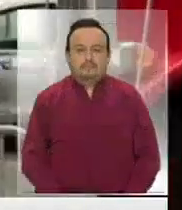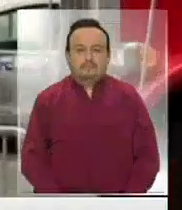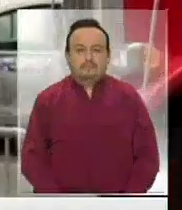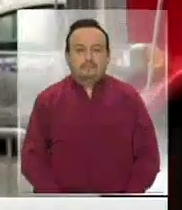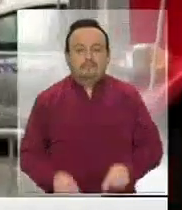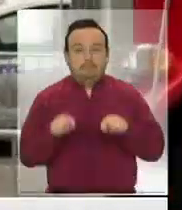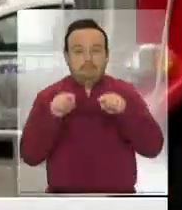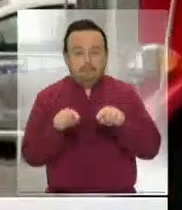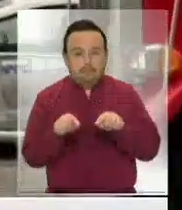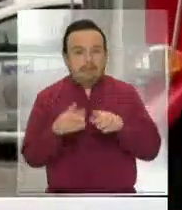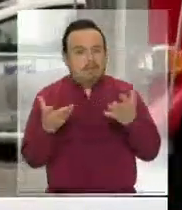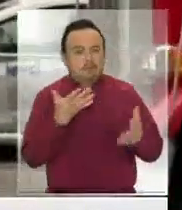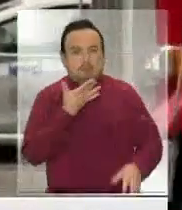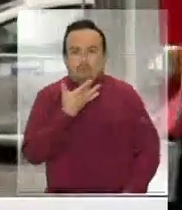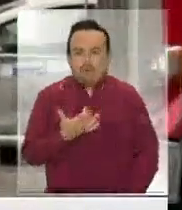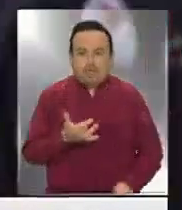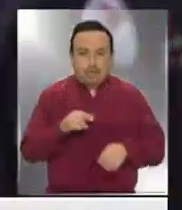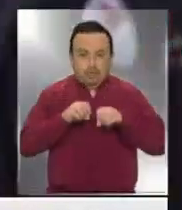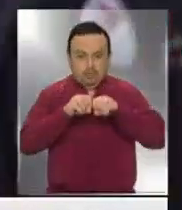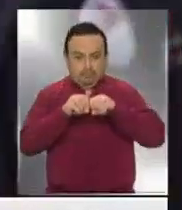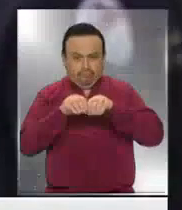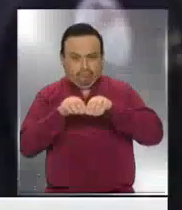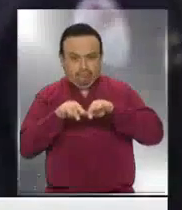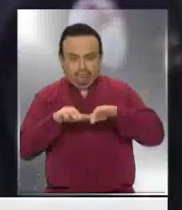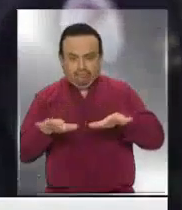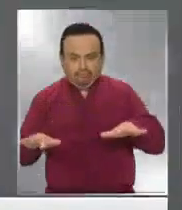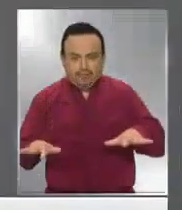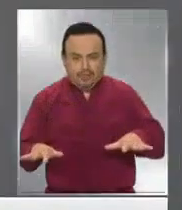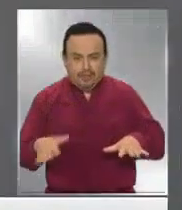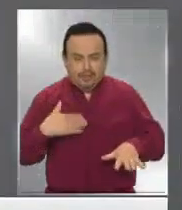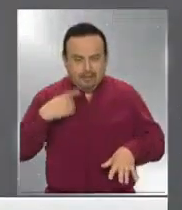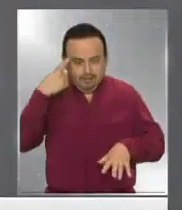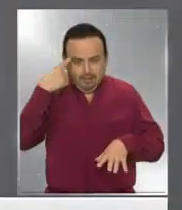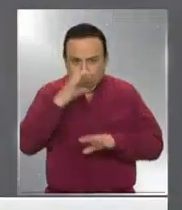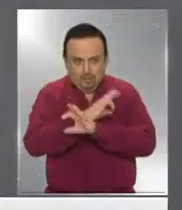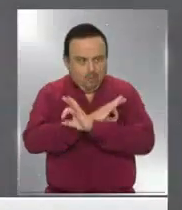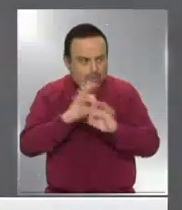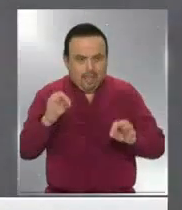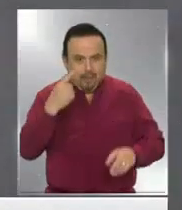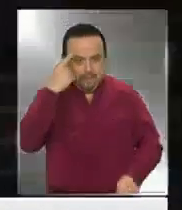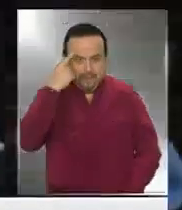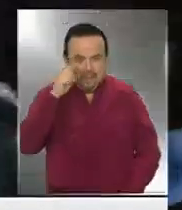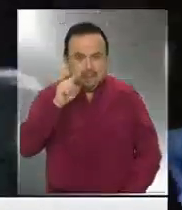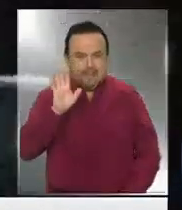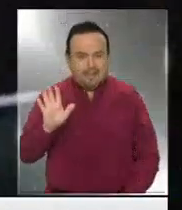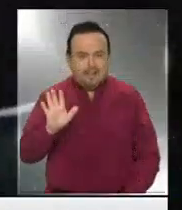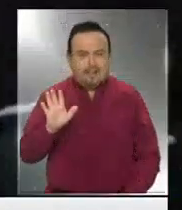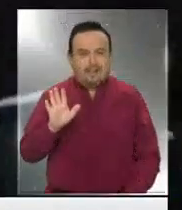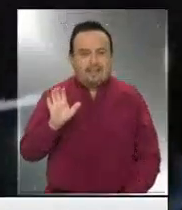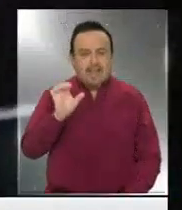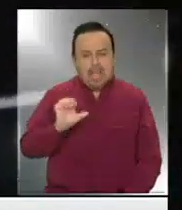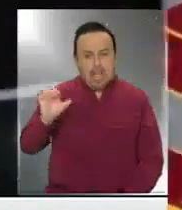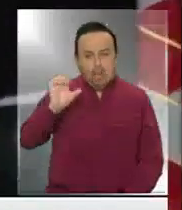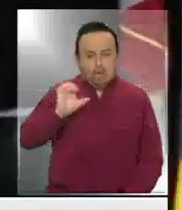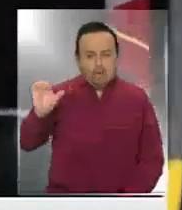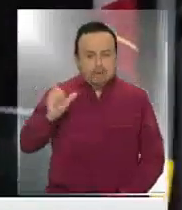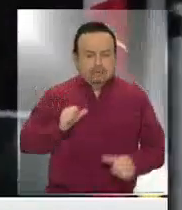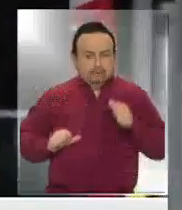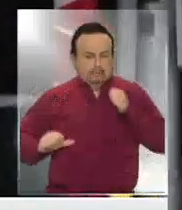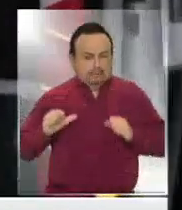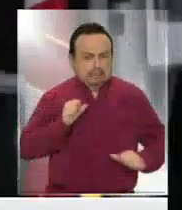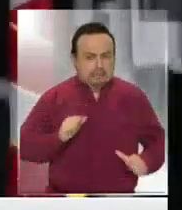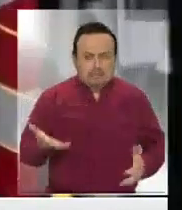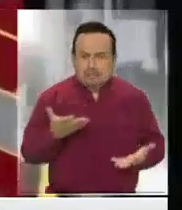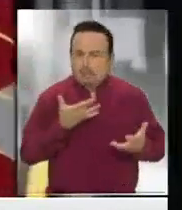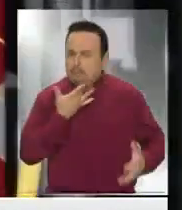Y es justamente porque la epidemia rompió todos los esquemas, el primer mundo sufriendo de lleno sus efectos, sin